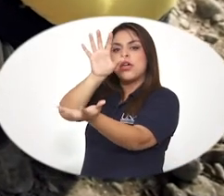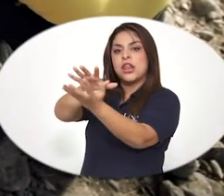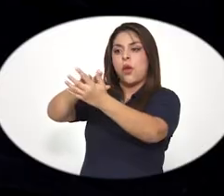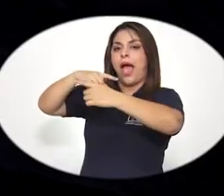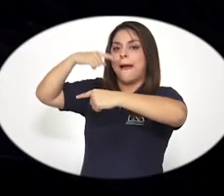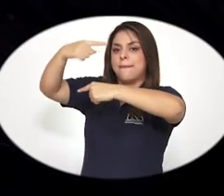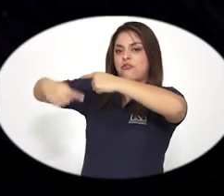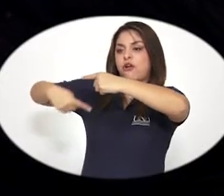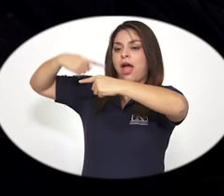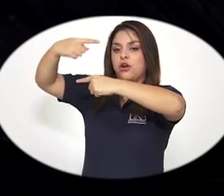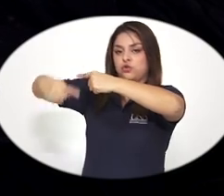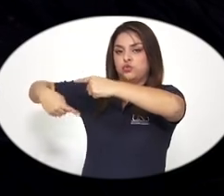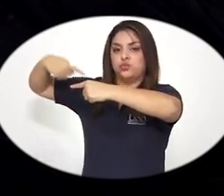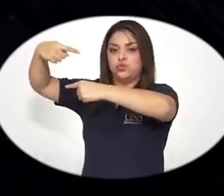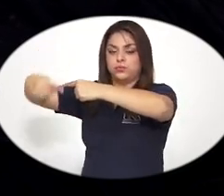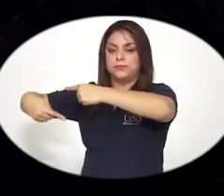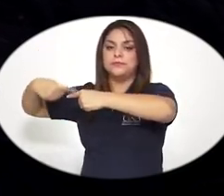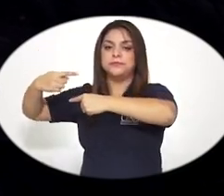Amarrarlos.